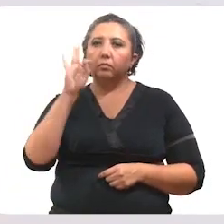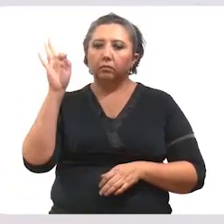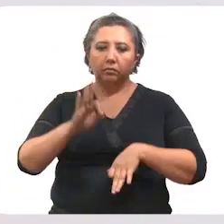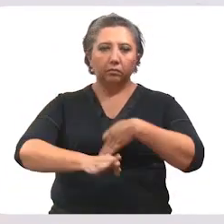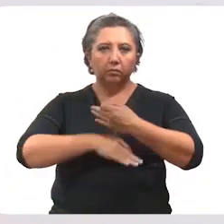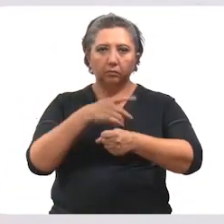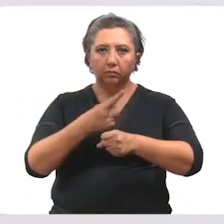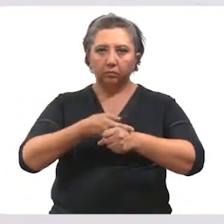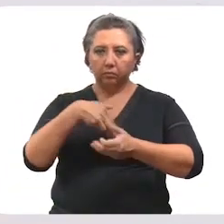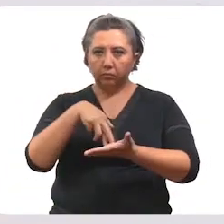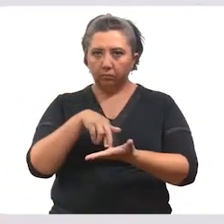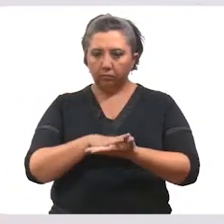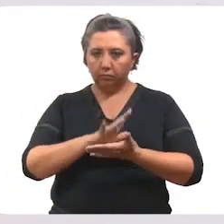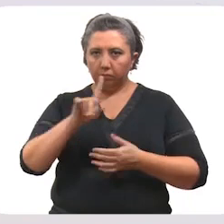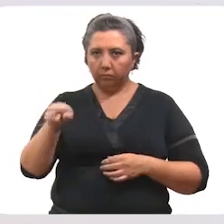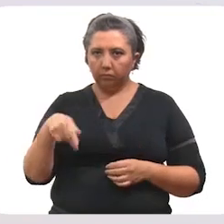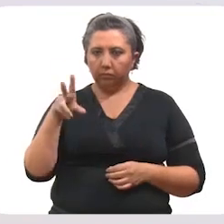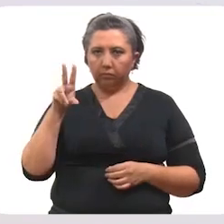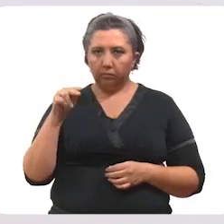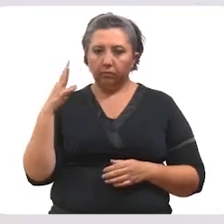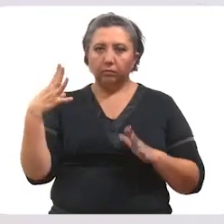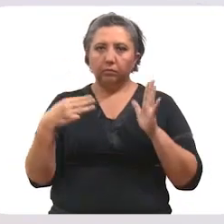total de contagios registrados, que son